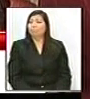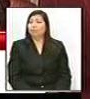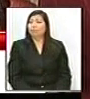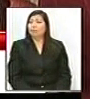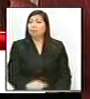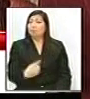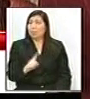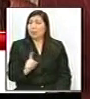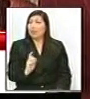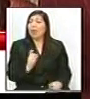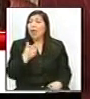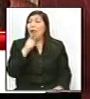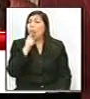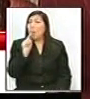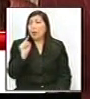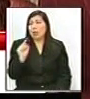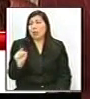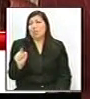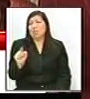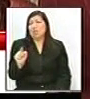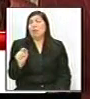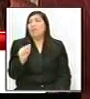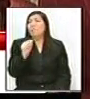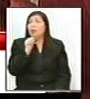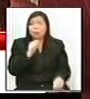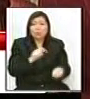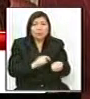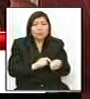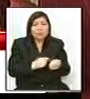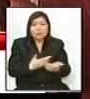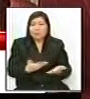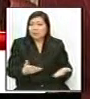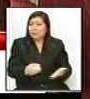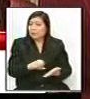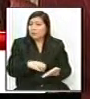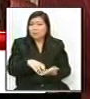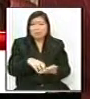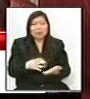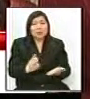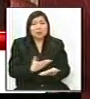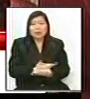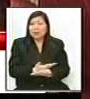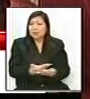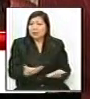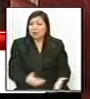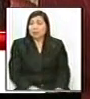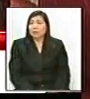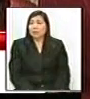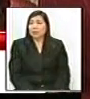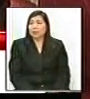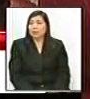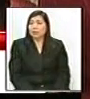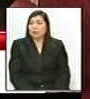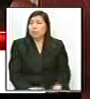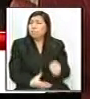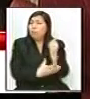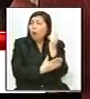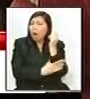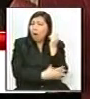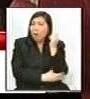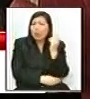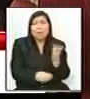para que llegue el agua, porque ahí hay desnutrición, es un centro poblado donde hay la extrema